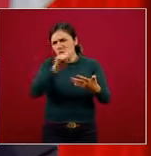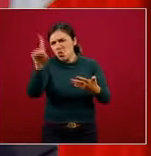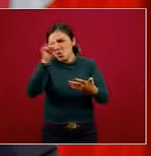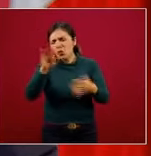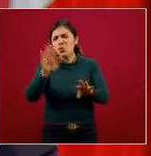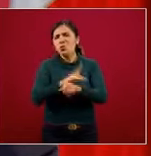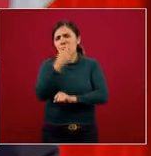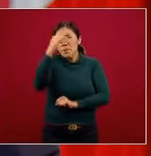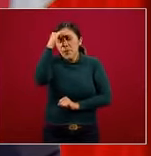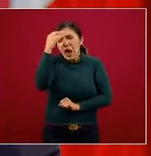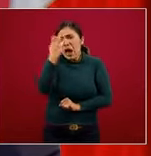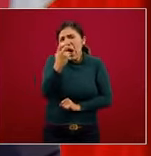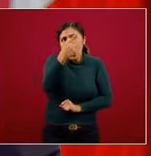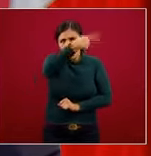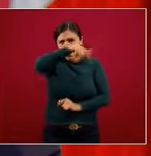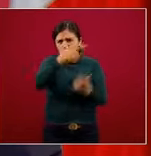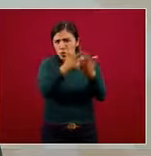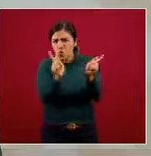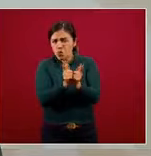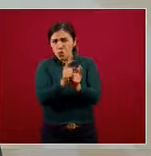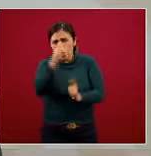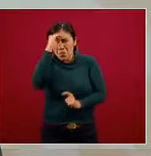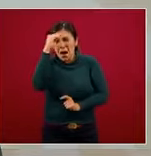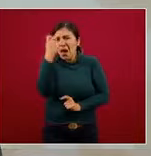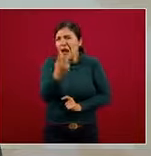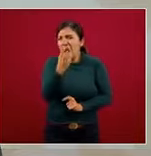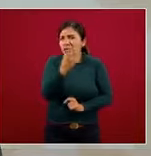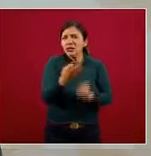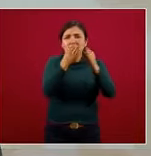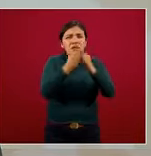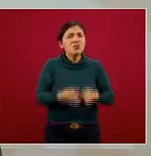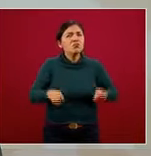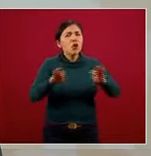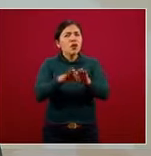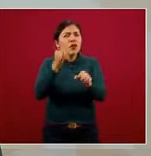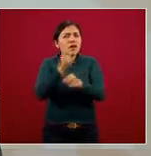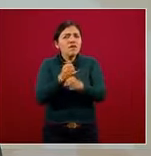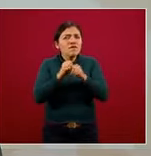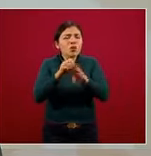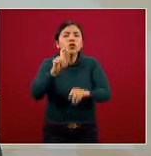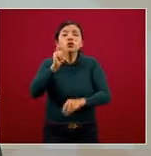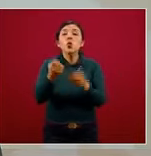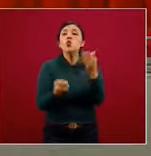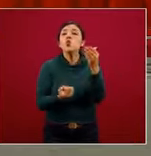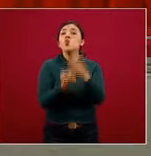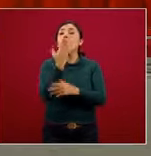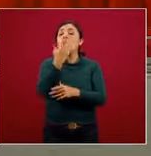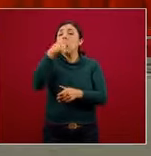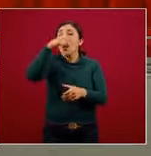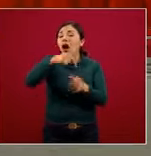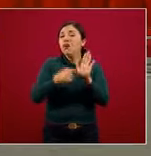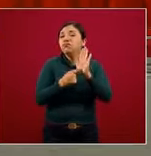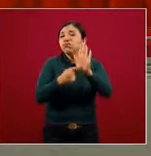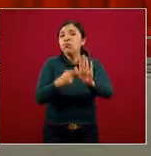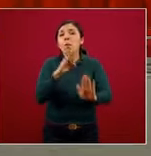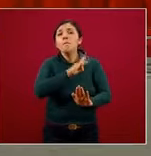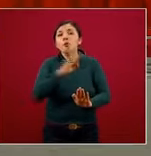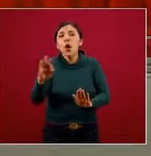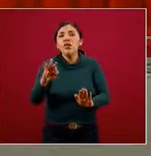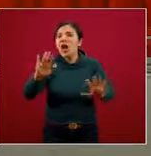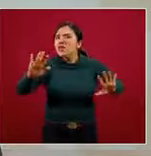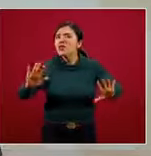estas académicas y académicos que esta es una pieza de información nueva que podría llevar